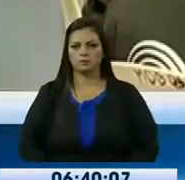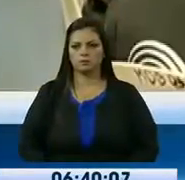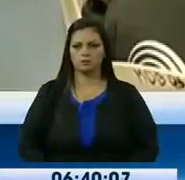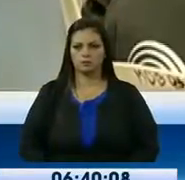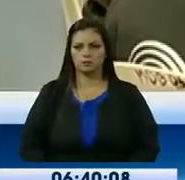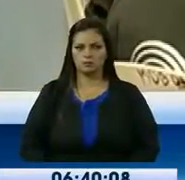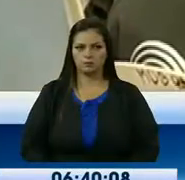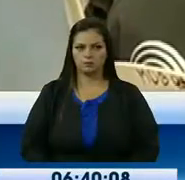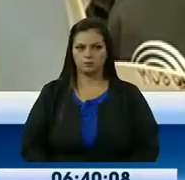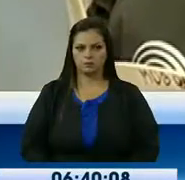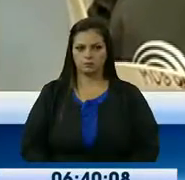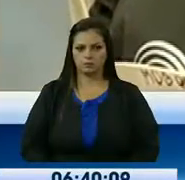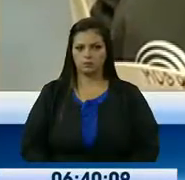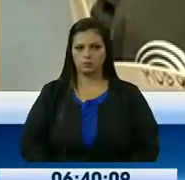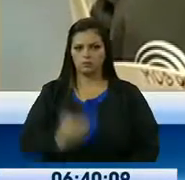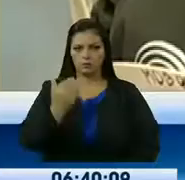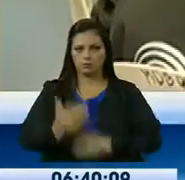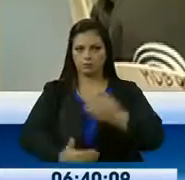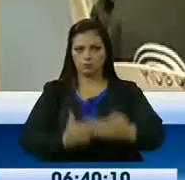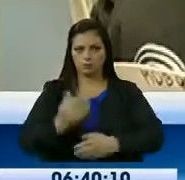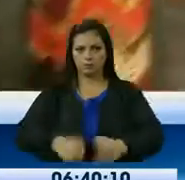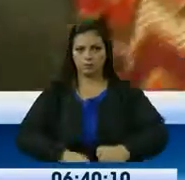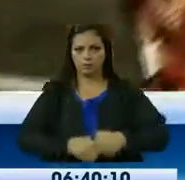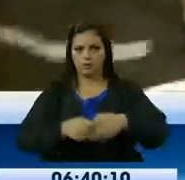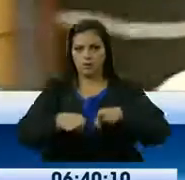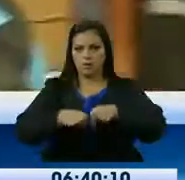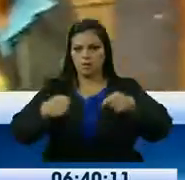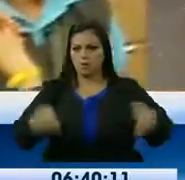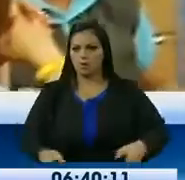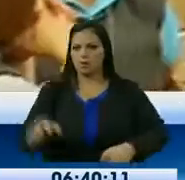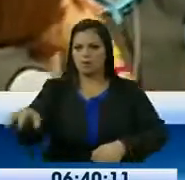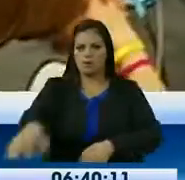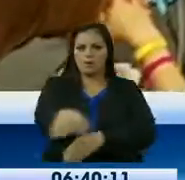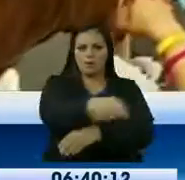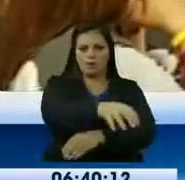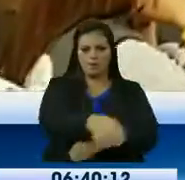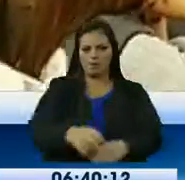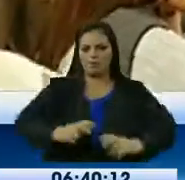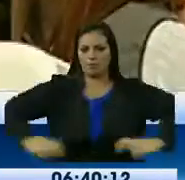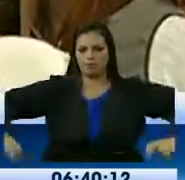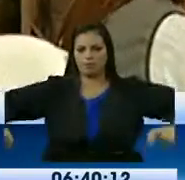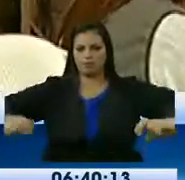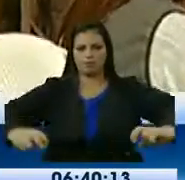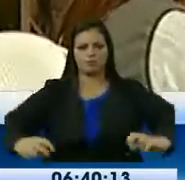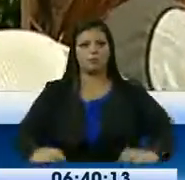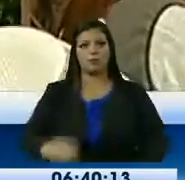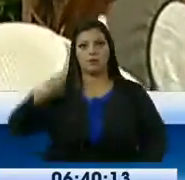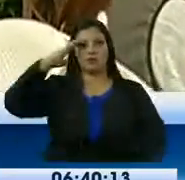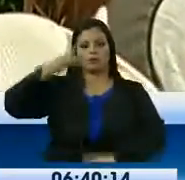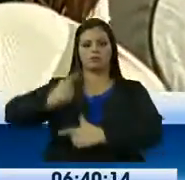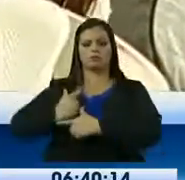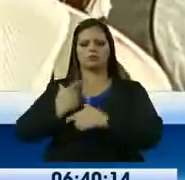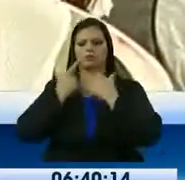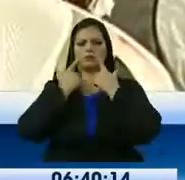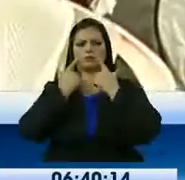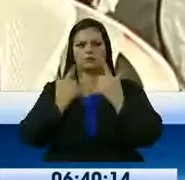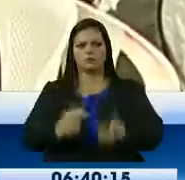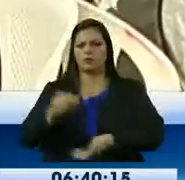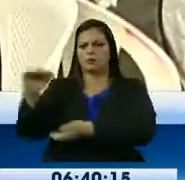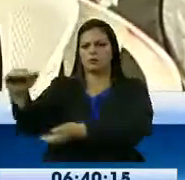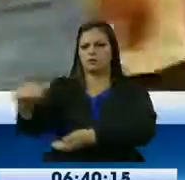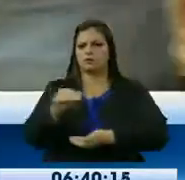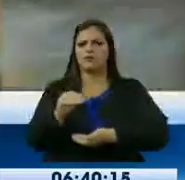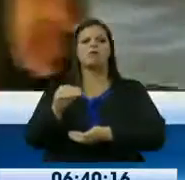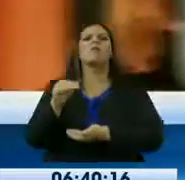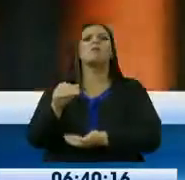Para comenzar con este proceso se colocaron varias mesas y el resguardo de las Fuerzas Armadas era evidente en el sitio. Traían los votos de los privados de